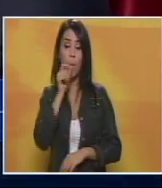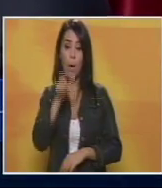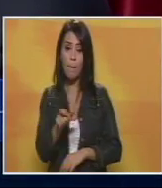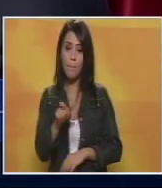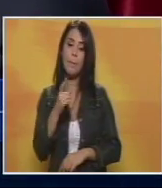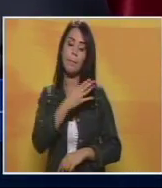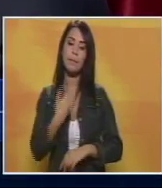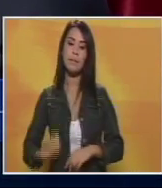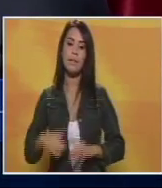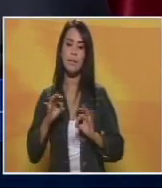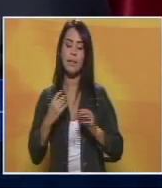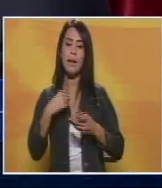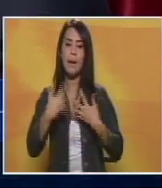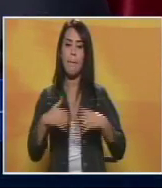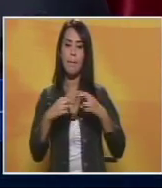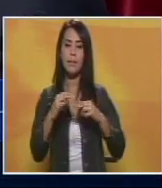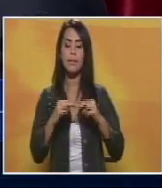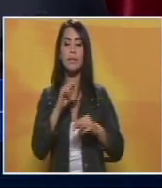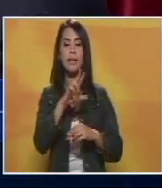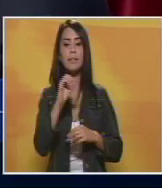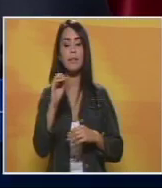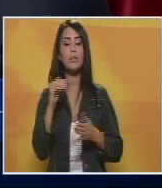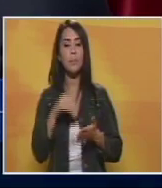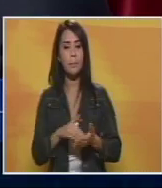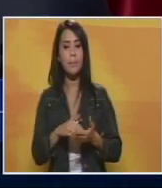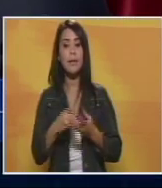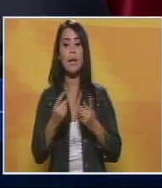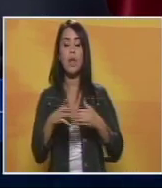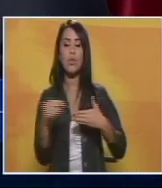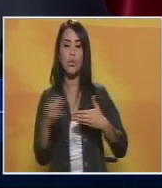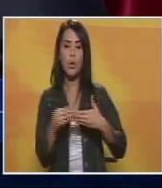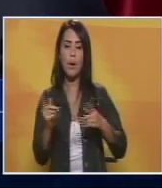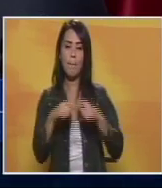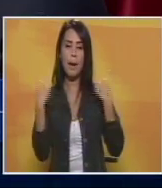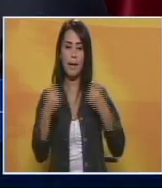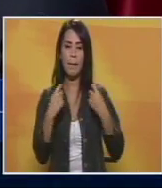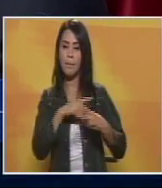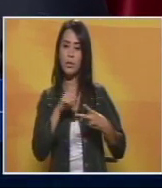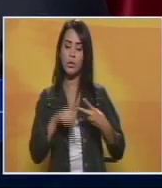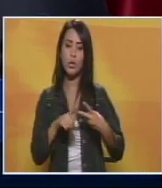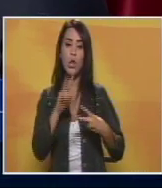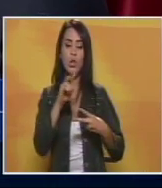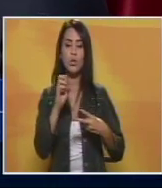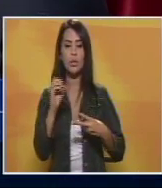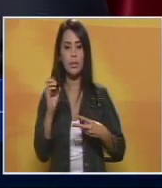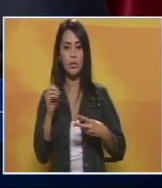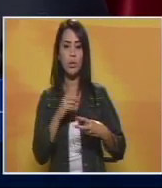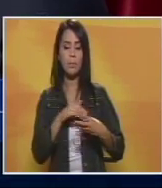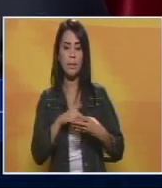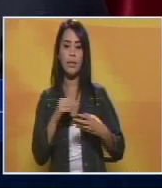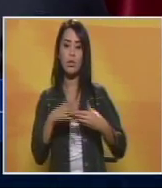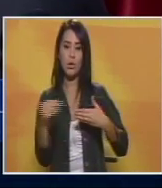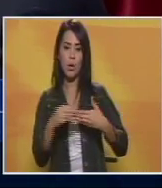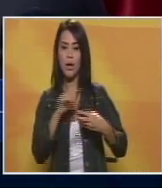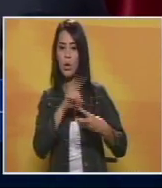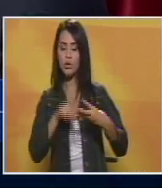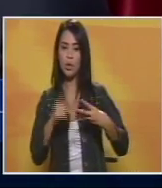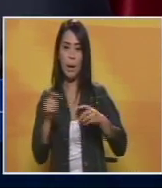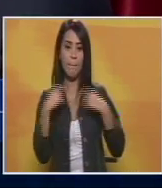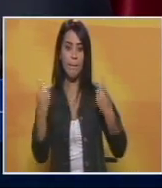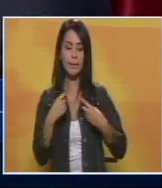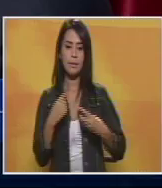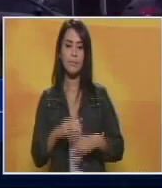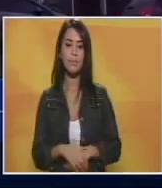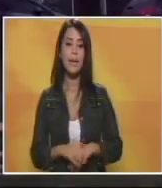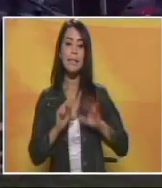la empresa habría entregado $300.000. Para la campaña de García se habrían aportado $200.000 y para la de Toledo el aporte